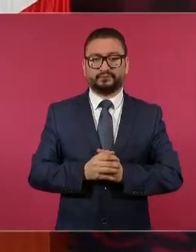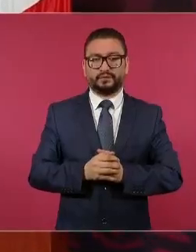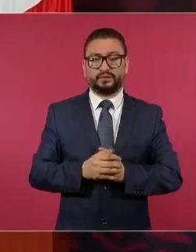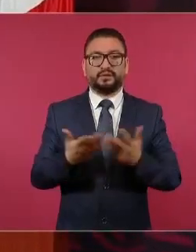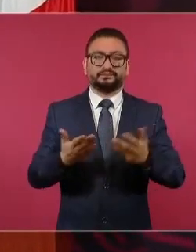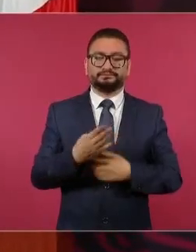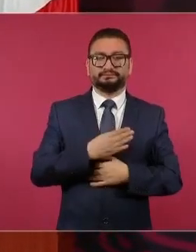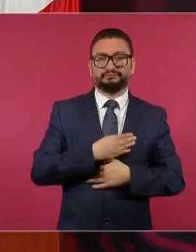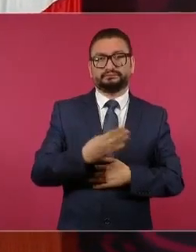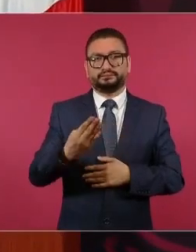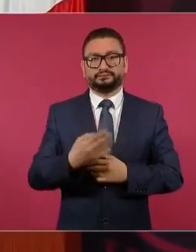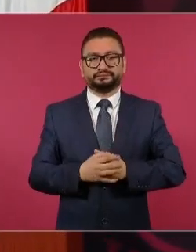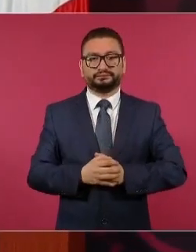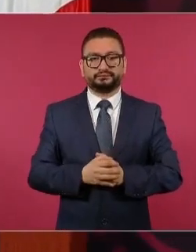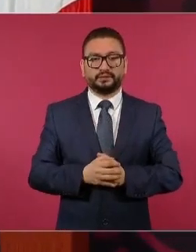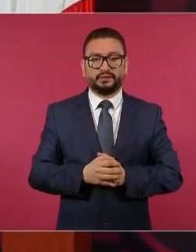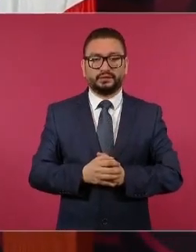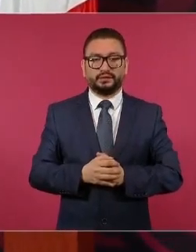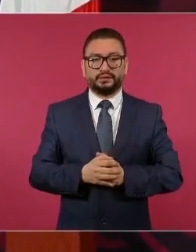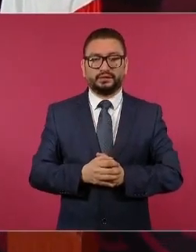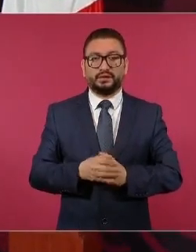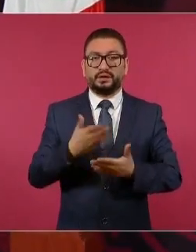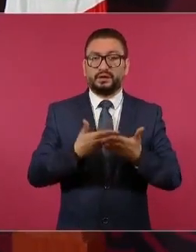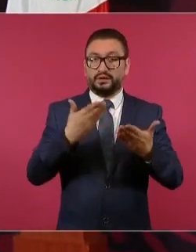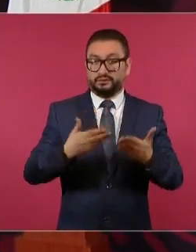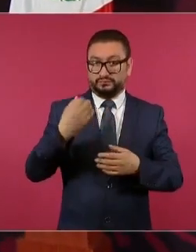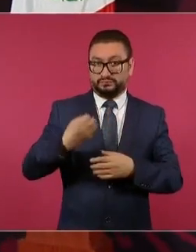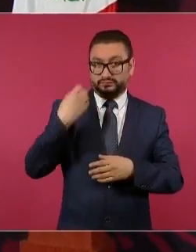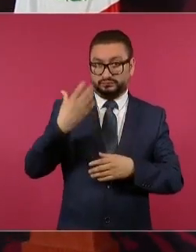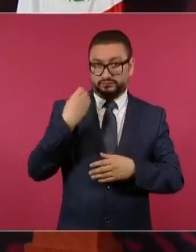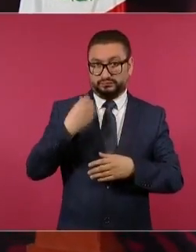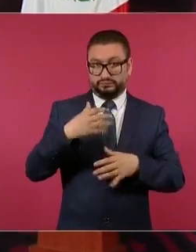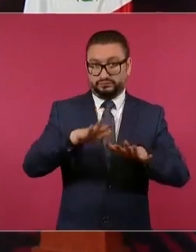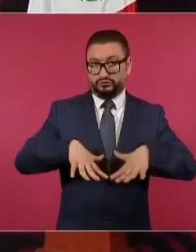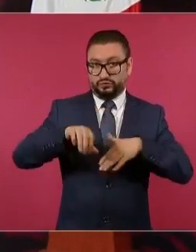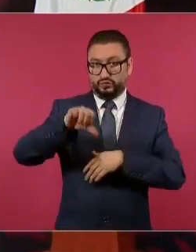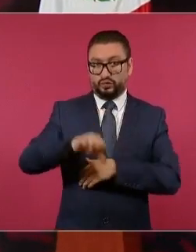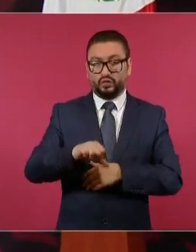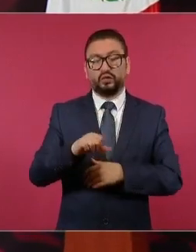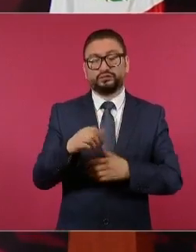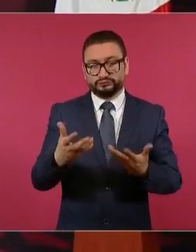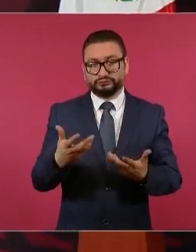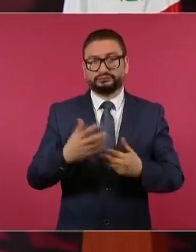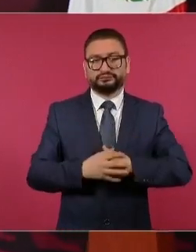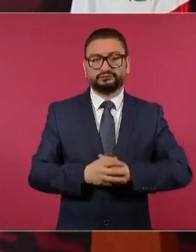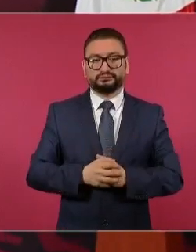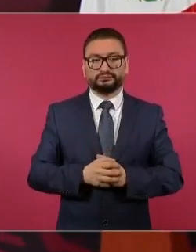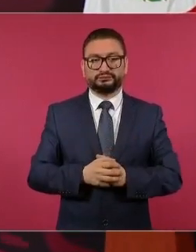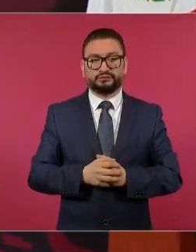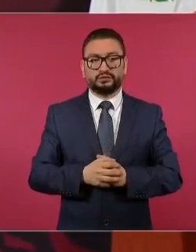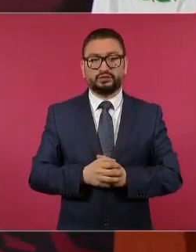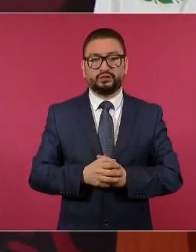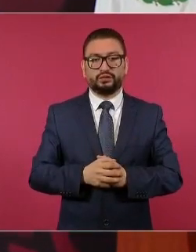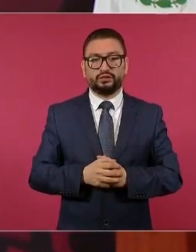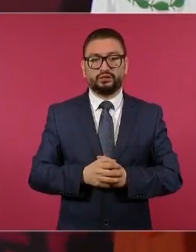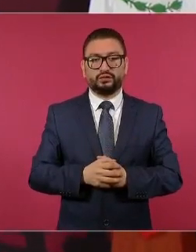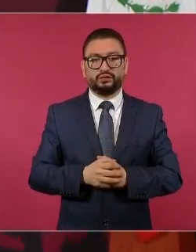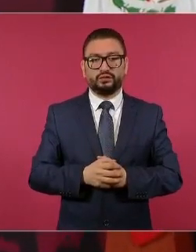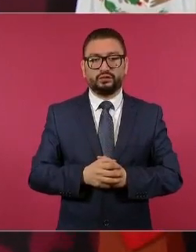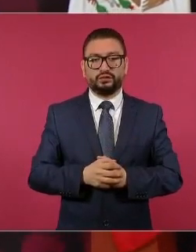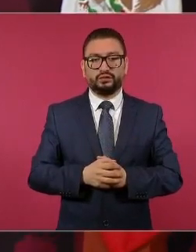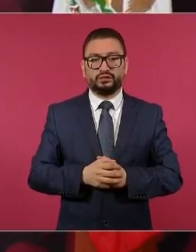Bueno, vamos en esta conferencia, vamos a tratar el día de hoy